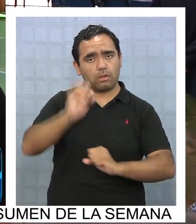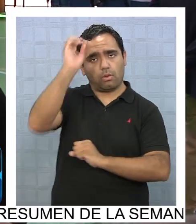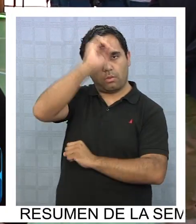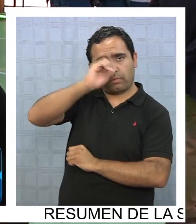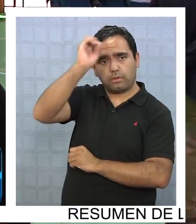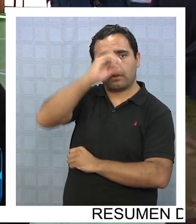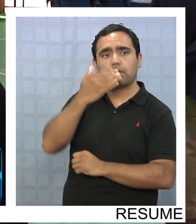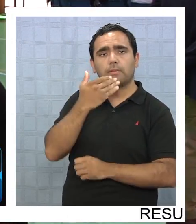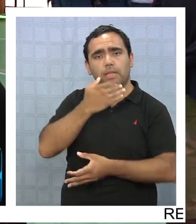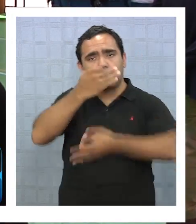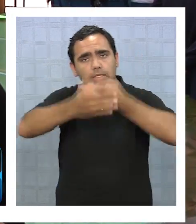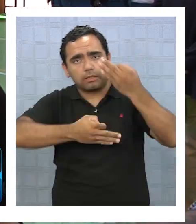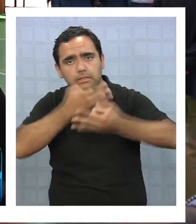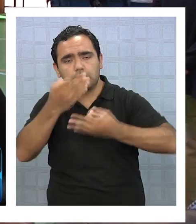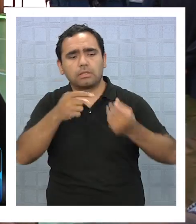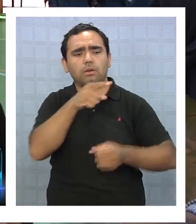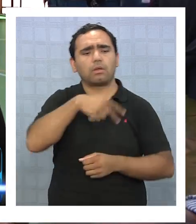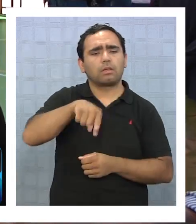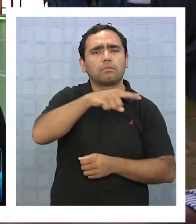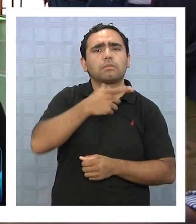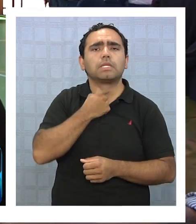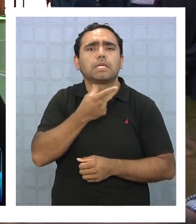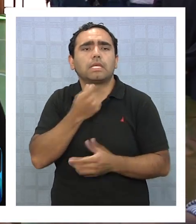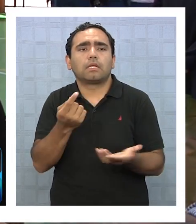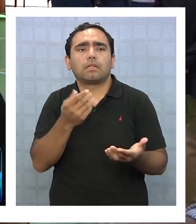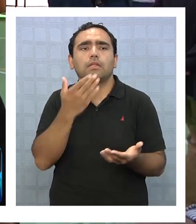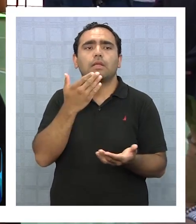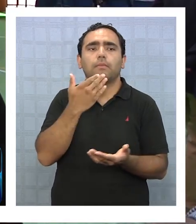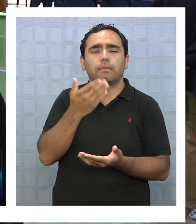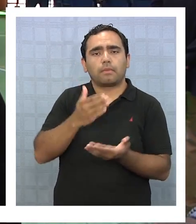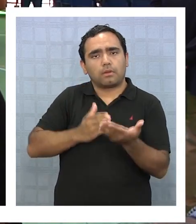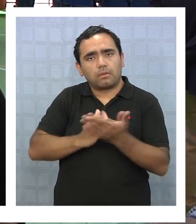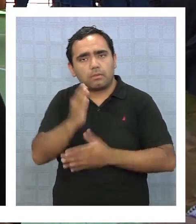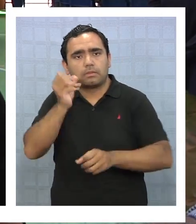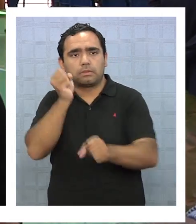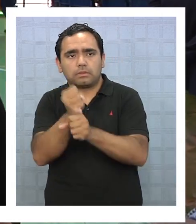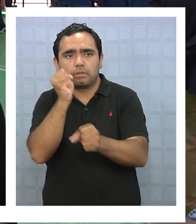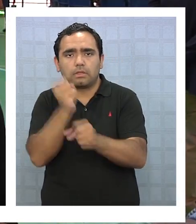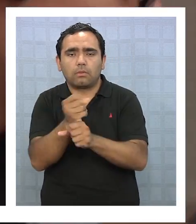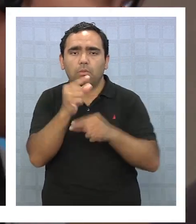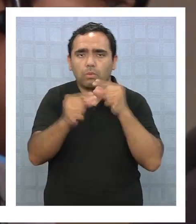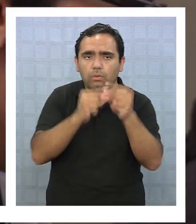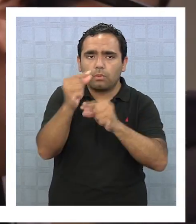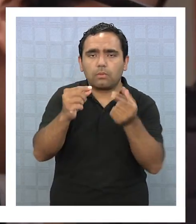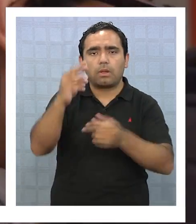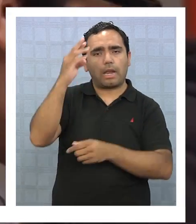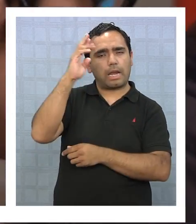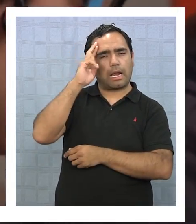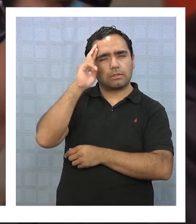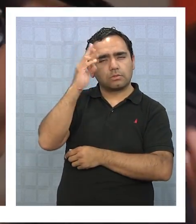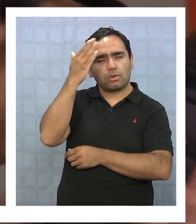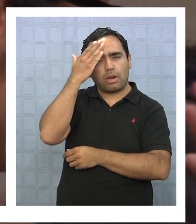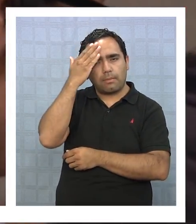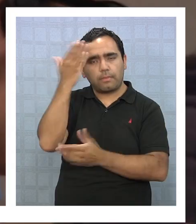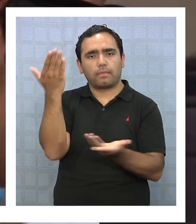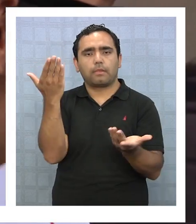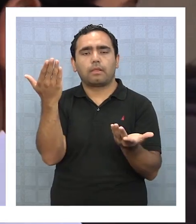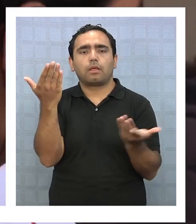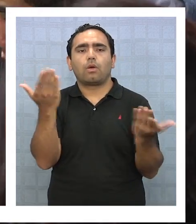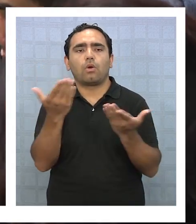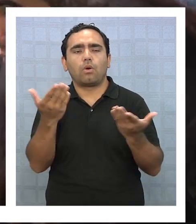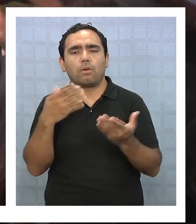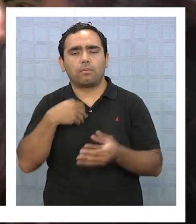y pueden decir, ¿cierto? qué es lo que prefieren y qué es lo que no y empezar, ¿cierto? a trabajar poco a poco lo que es el razonamiento, lo que son las